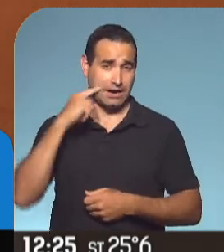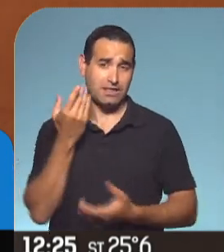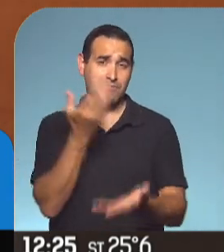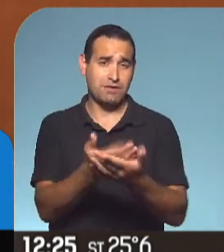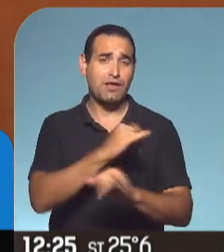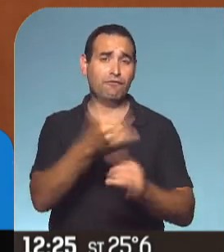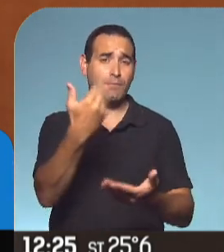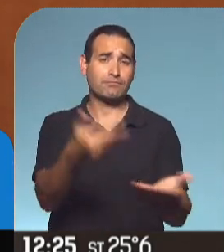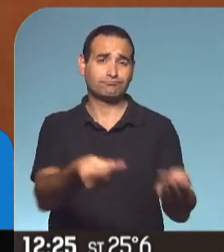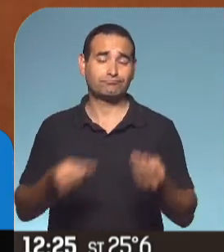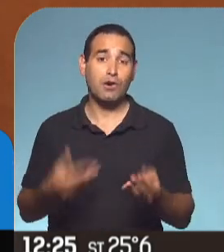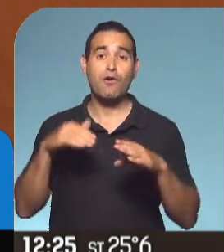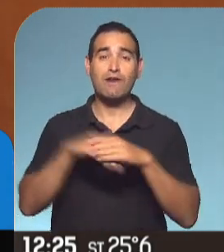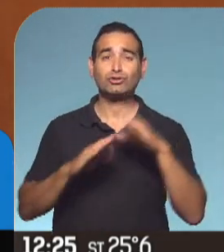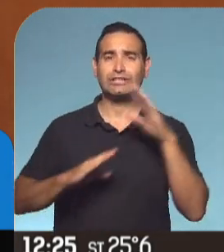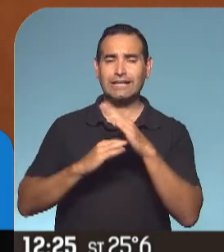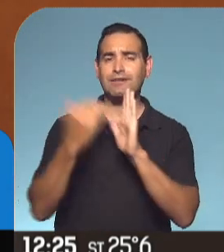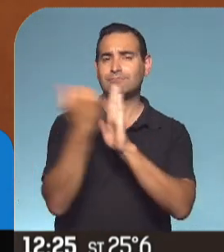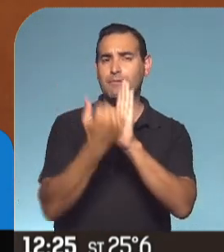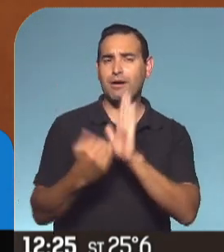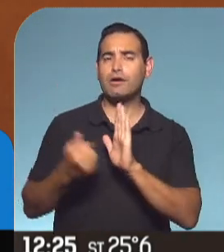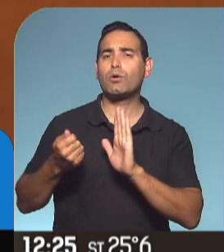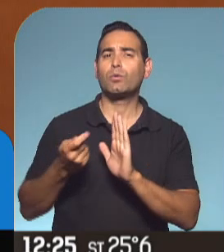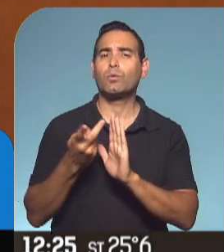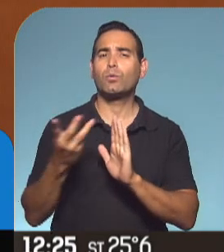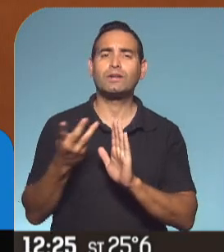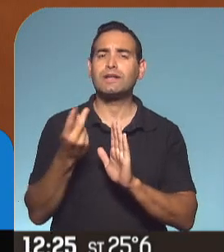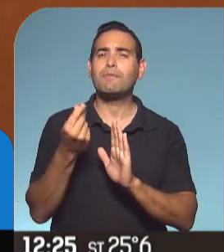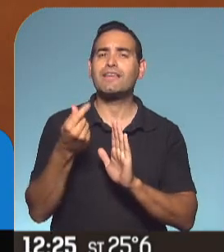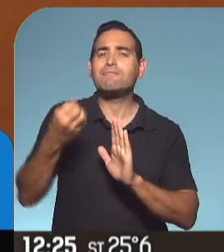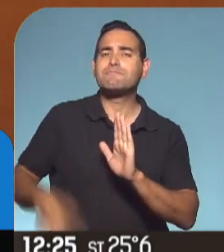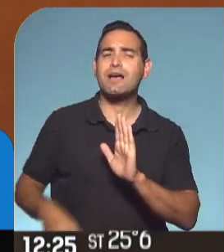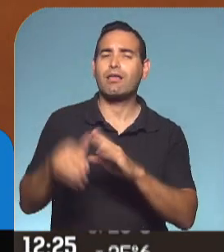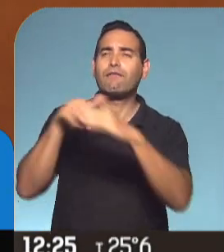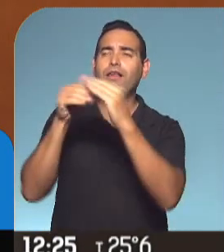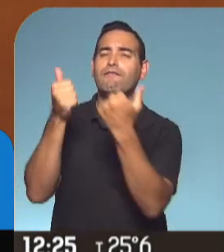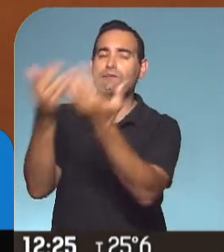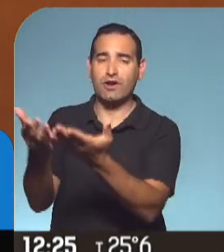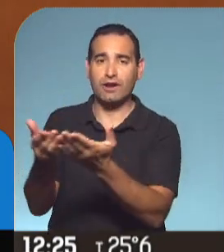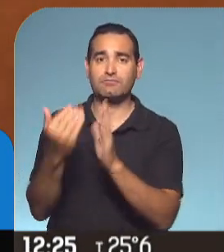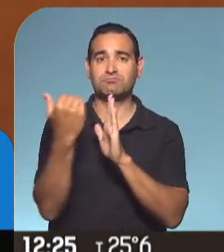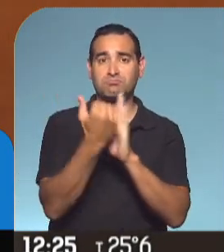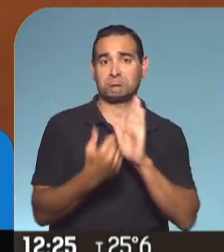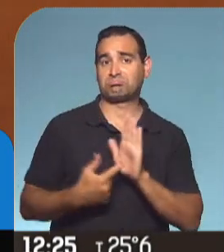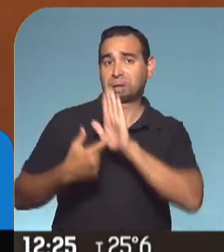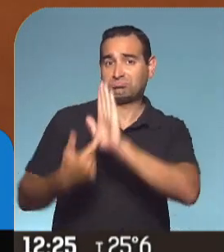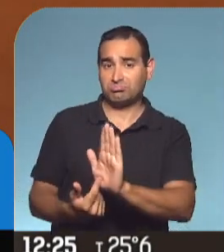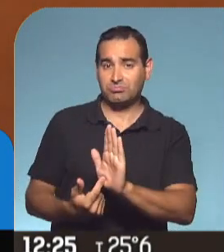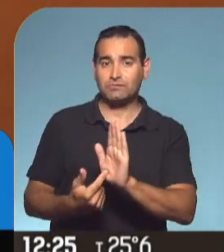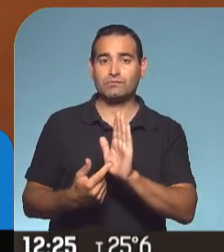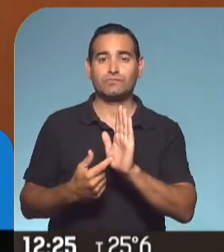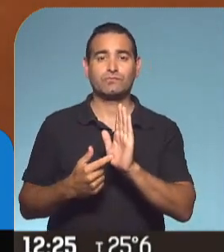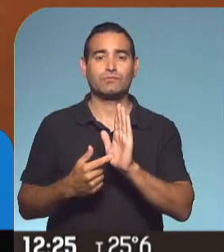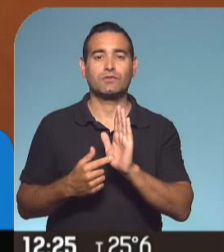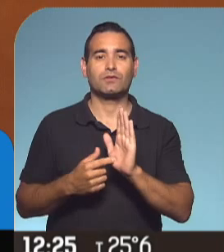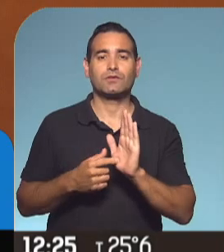Fernández, donde el Banco Central da el detalle de la cantidad que se fugó y hace una segmentación en cuanto a cuánto se